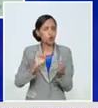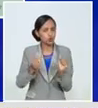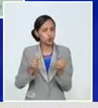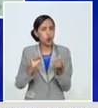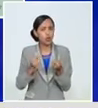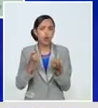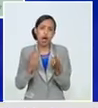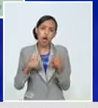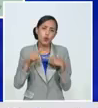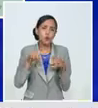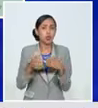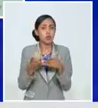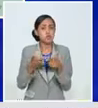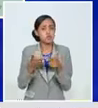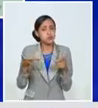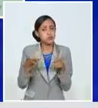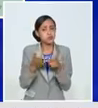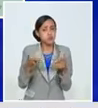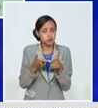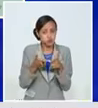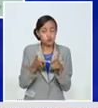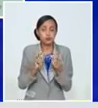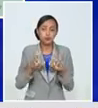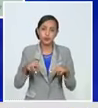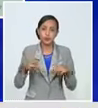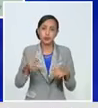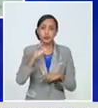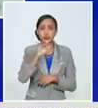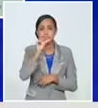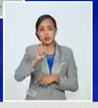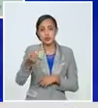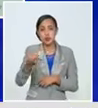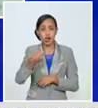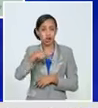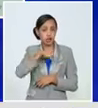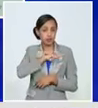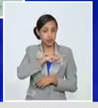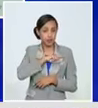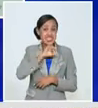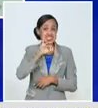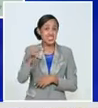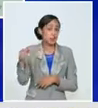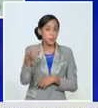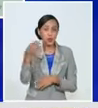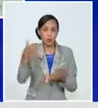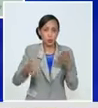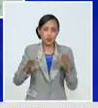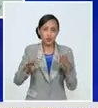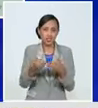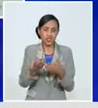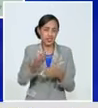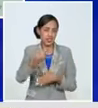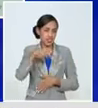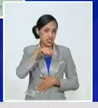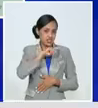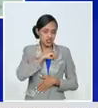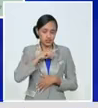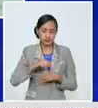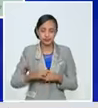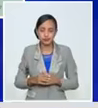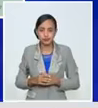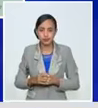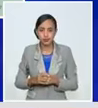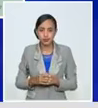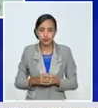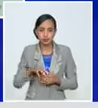Reitero, 7 casos ayer, estamos hablando de 7 menos que el día anterior. Y se